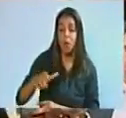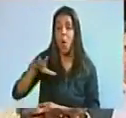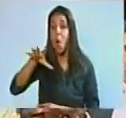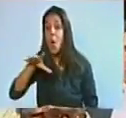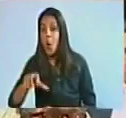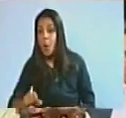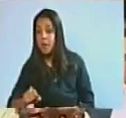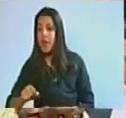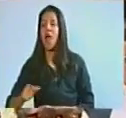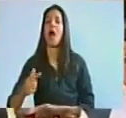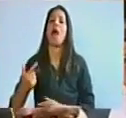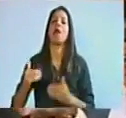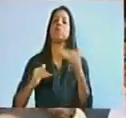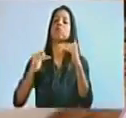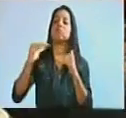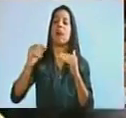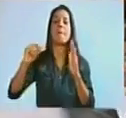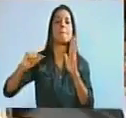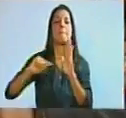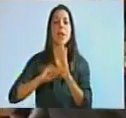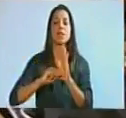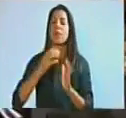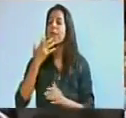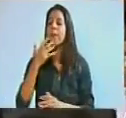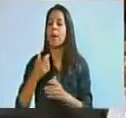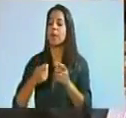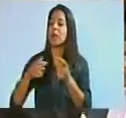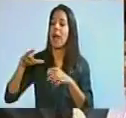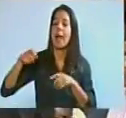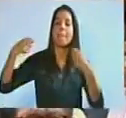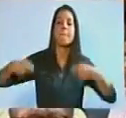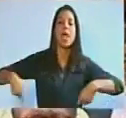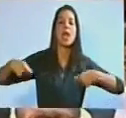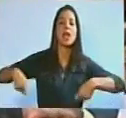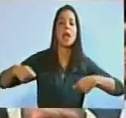el pueblo, que va al mercado,